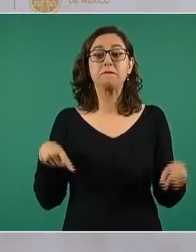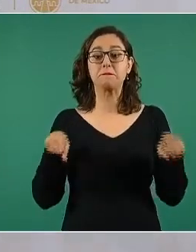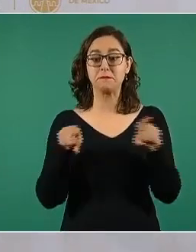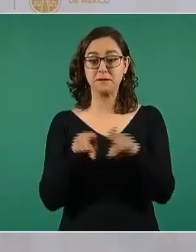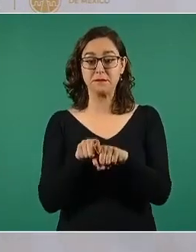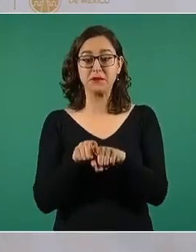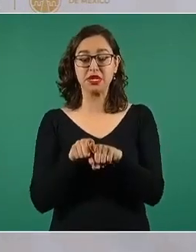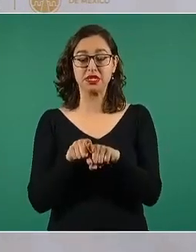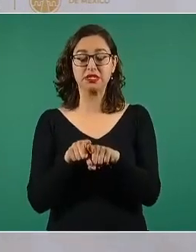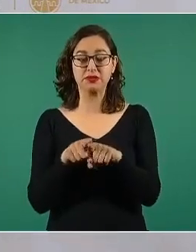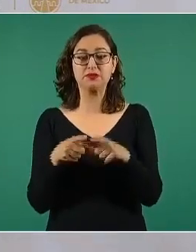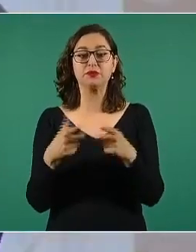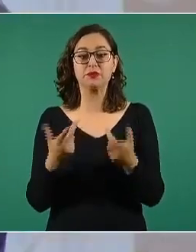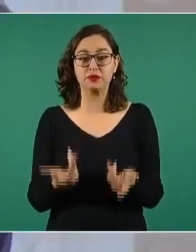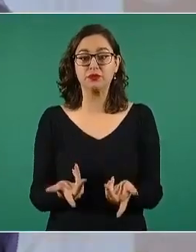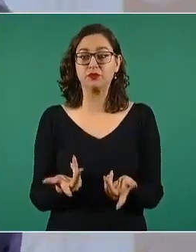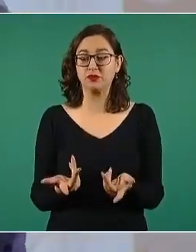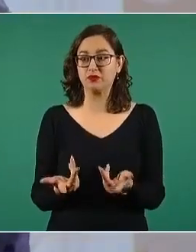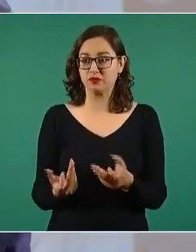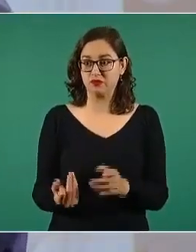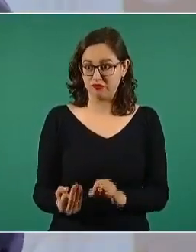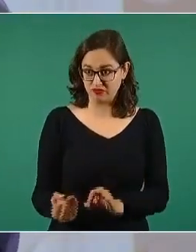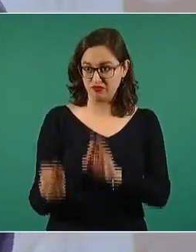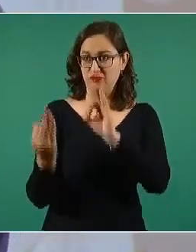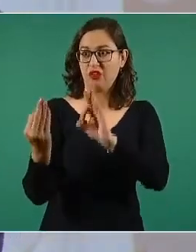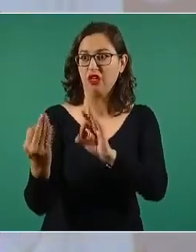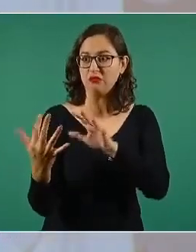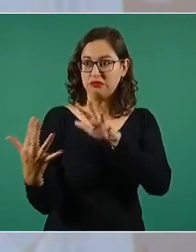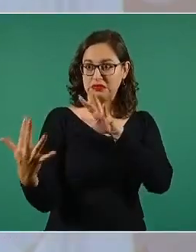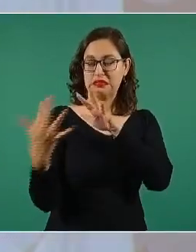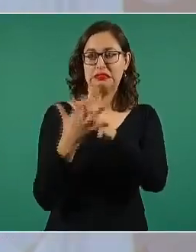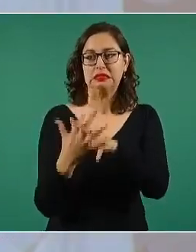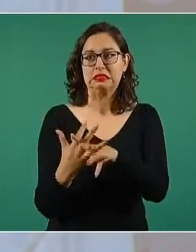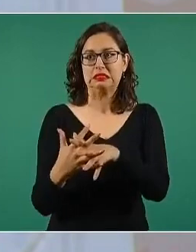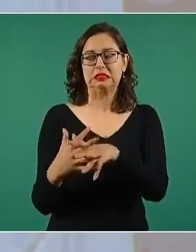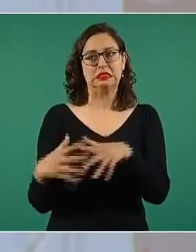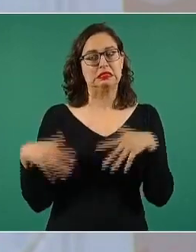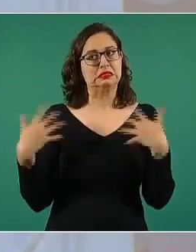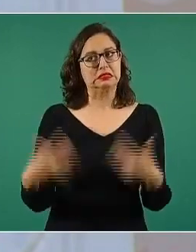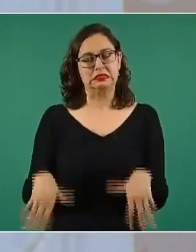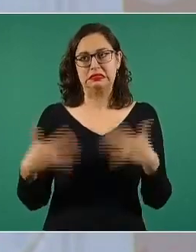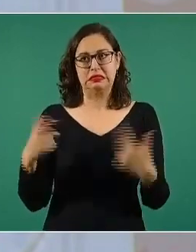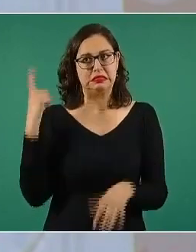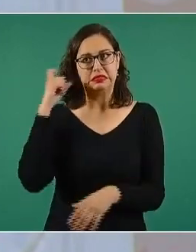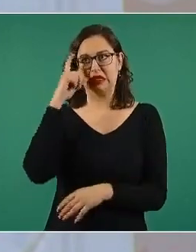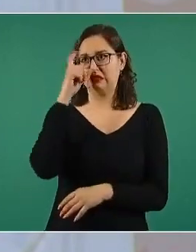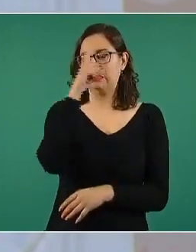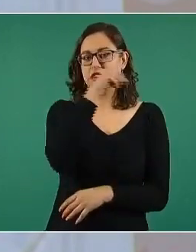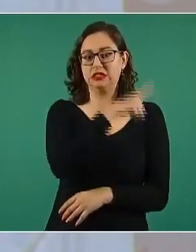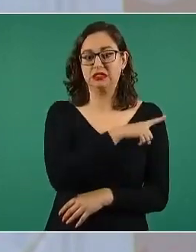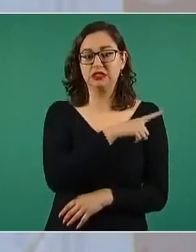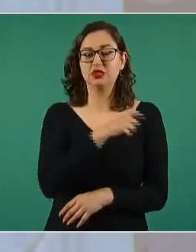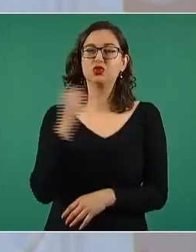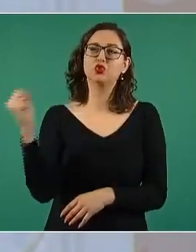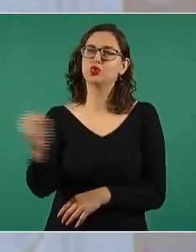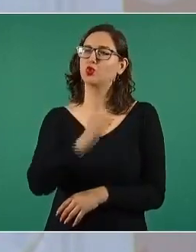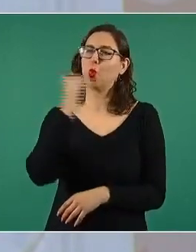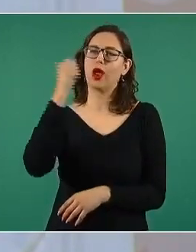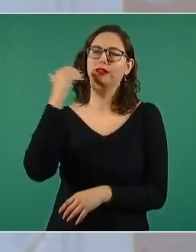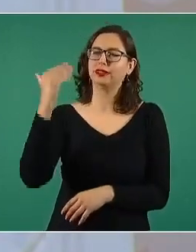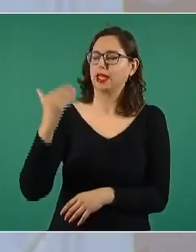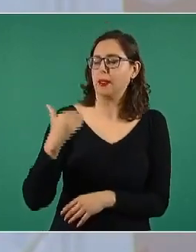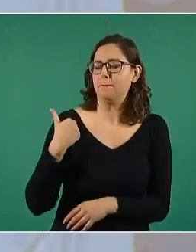cuales habíamos de pelear y tenerlos por enemigos, y